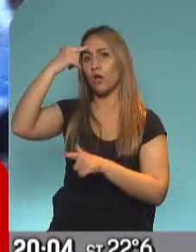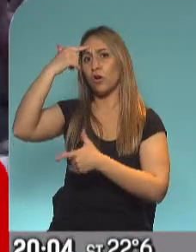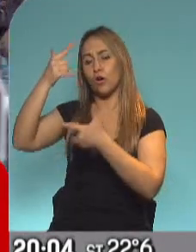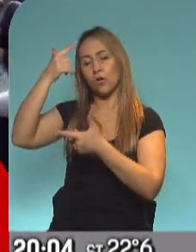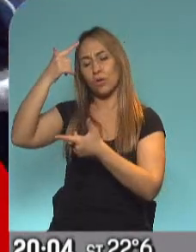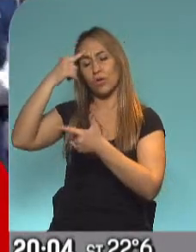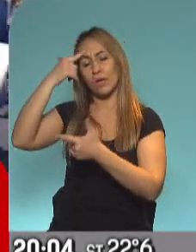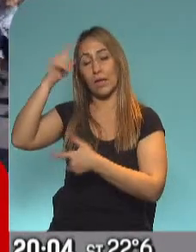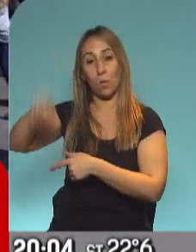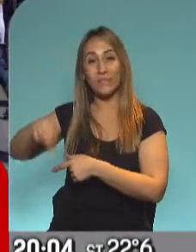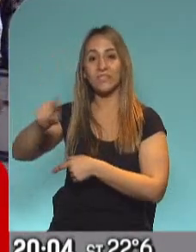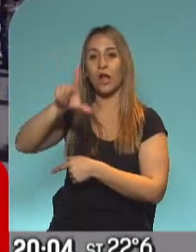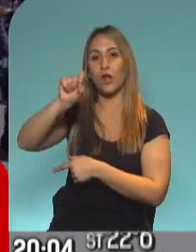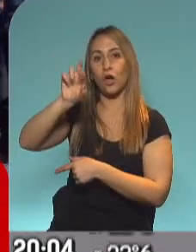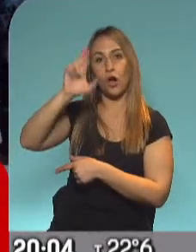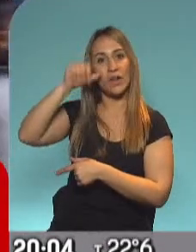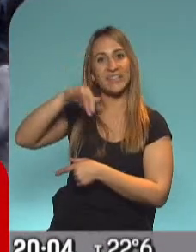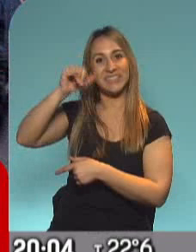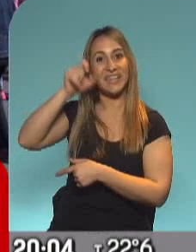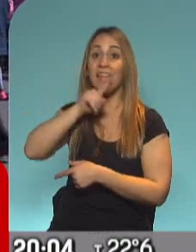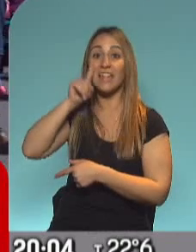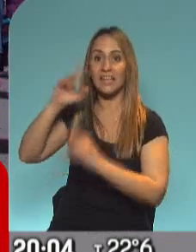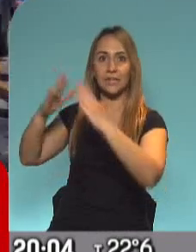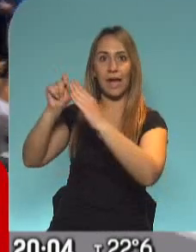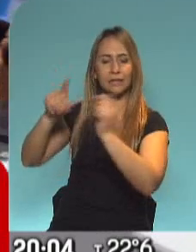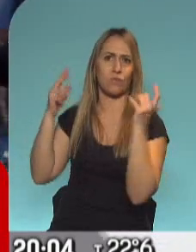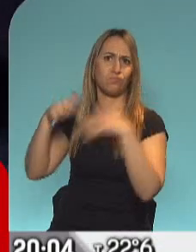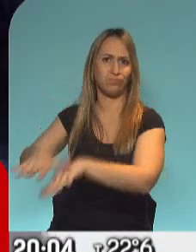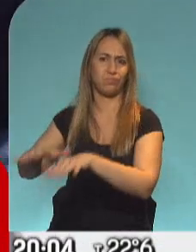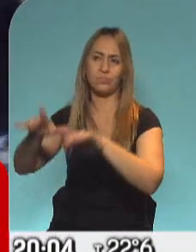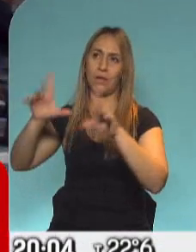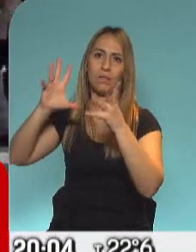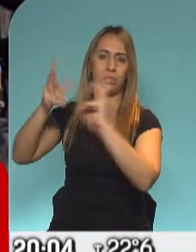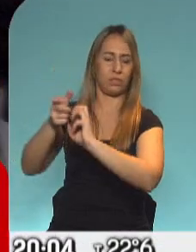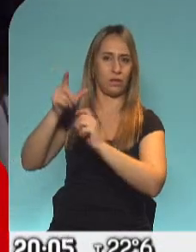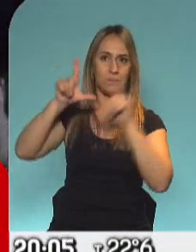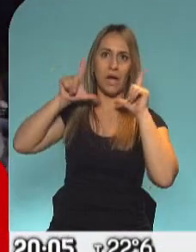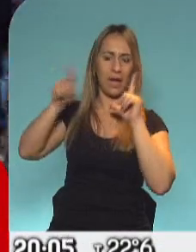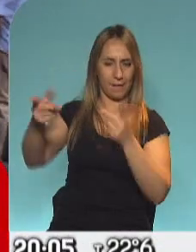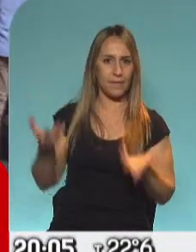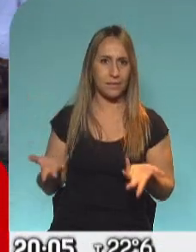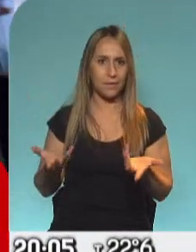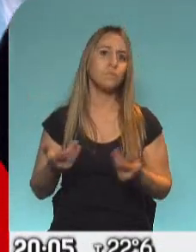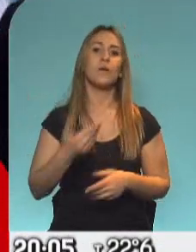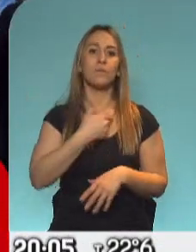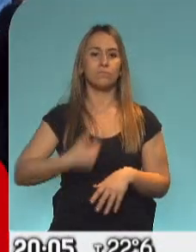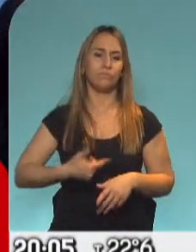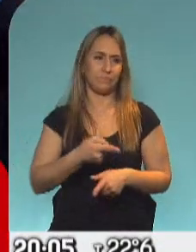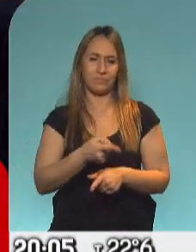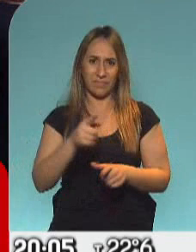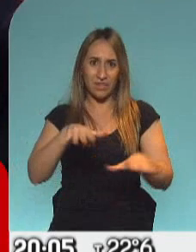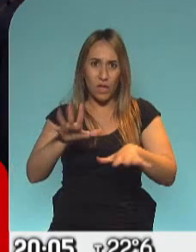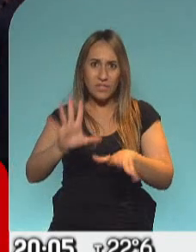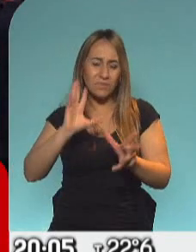Lorenzetti, y con varios antecedentes de declaraciones de funcionarios del gobierno diciendo, bueno, es un escándalo, ¿no?, que pase esto. En minutos nada más, Néstor Espósito,